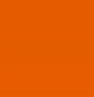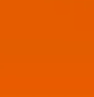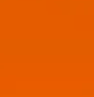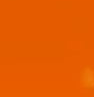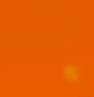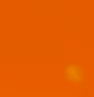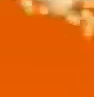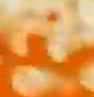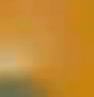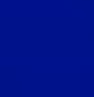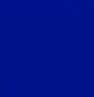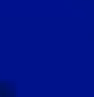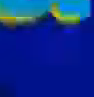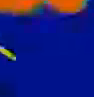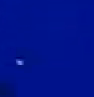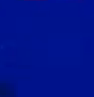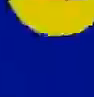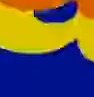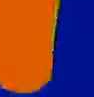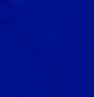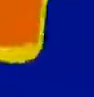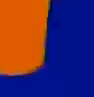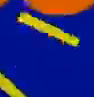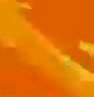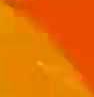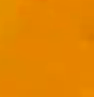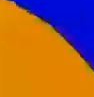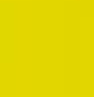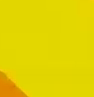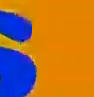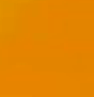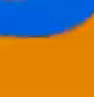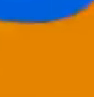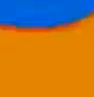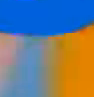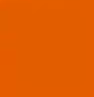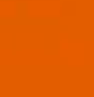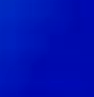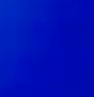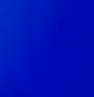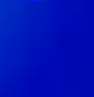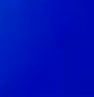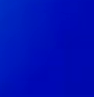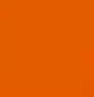Esto fue el sorteo Loto.